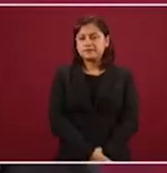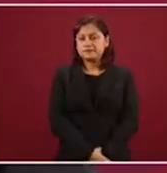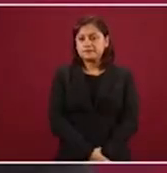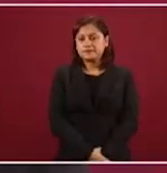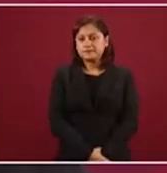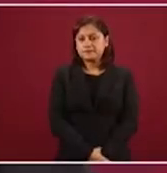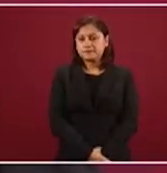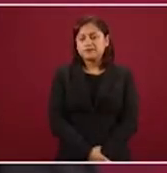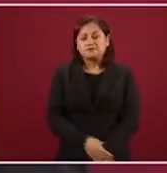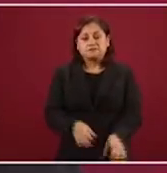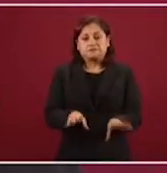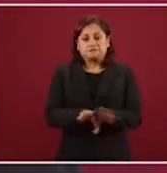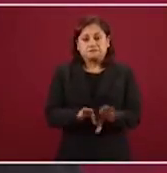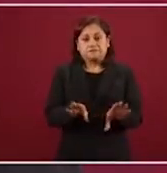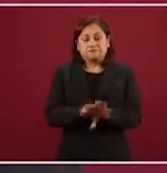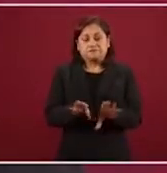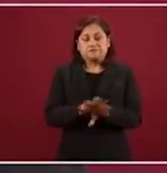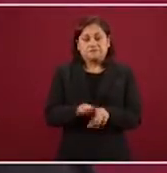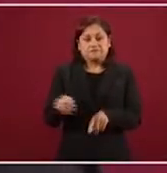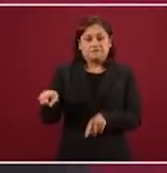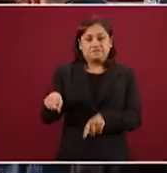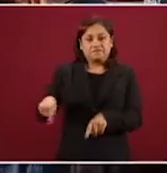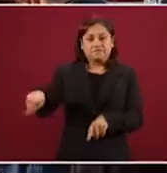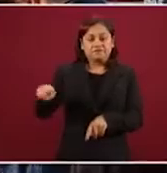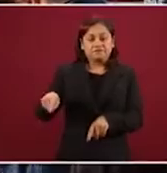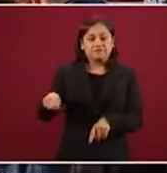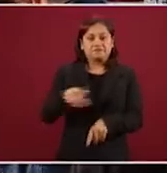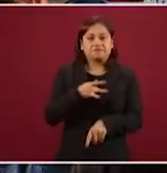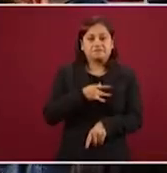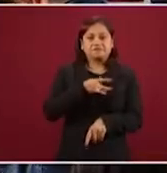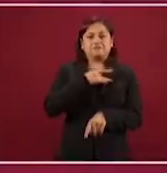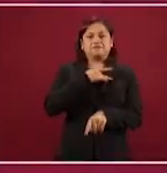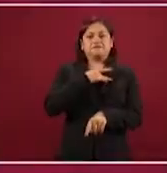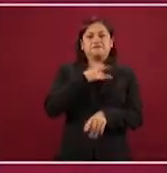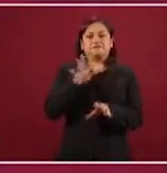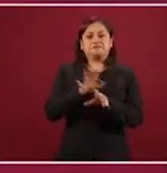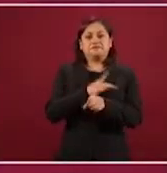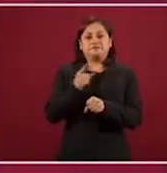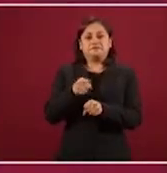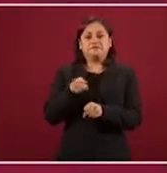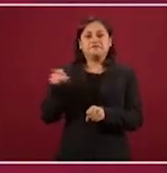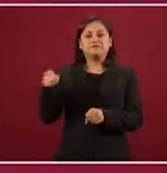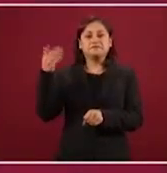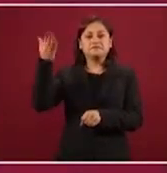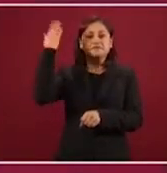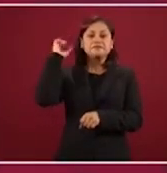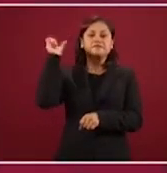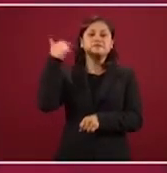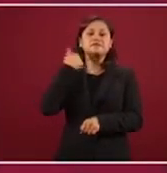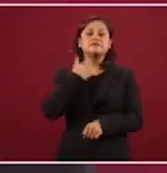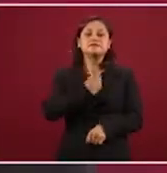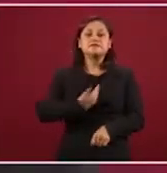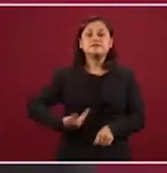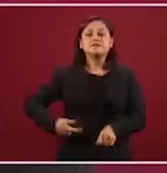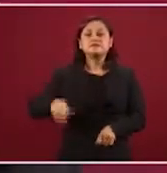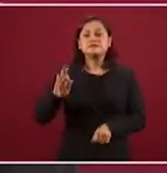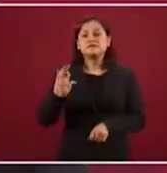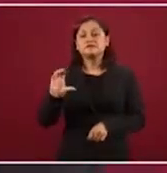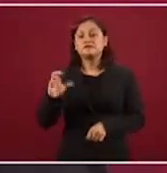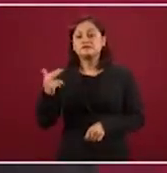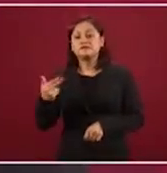da a conocer que el encargado de la seguridad pública en el gobierno de Calderón